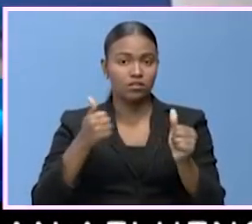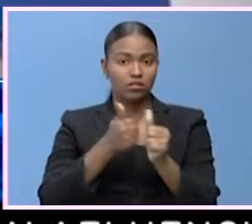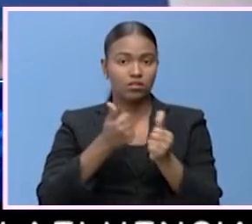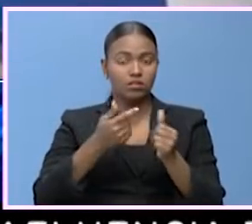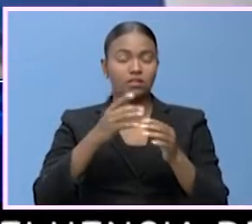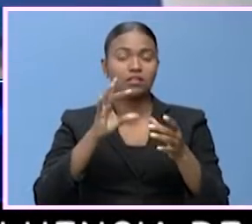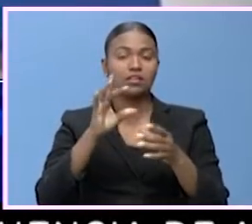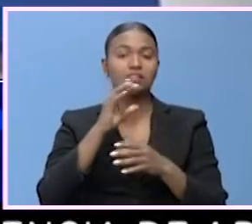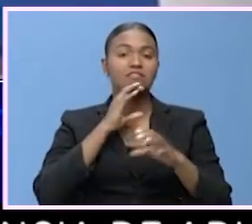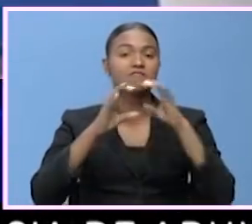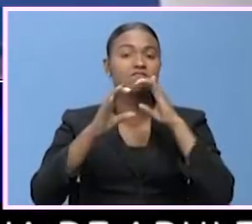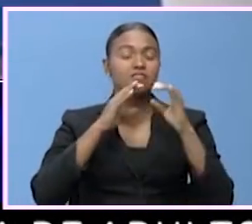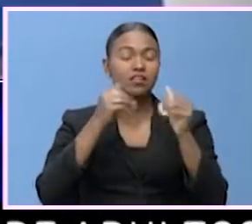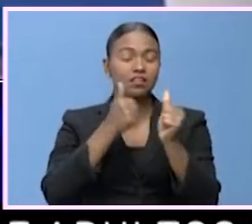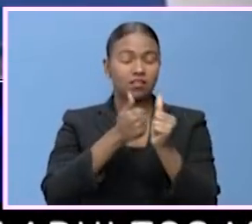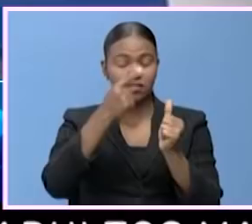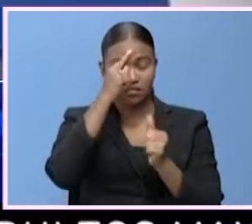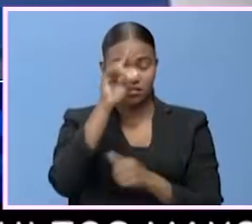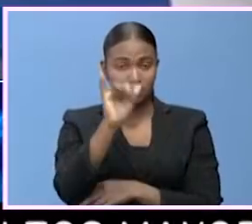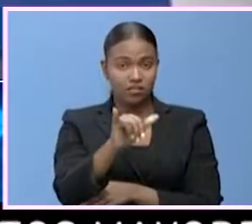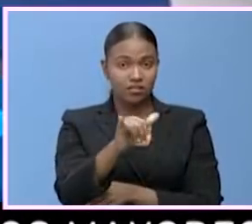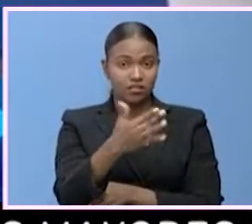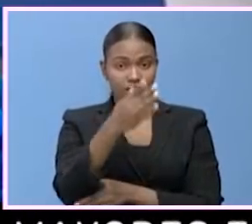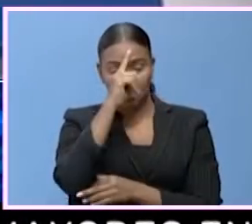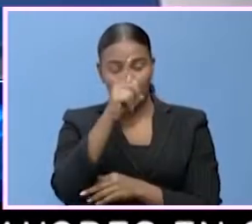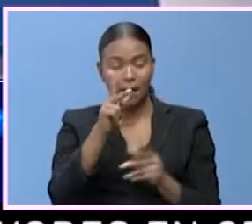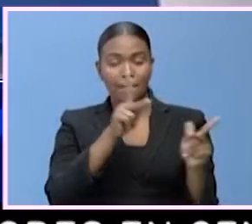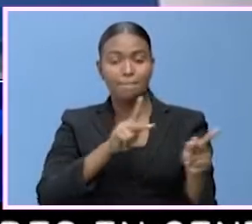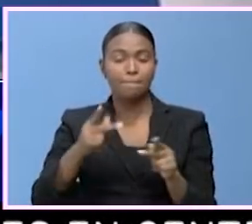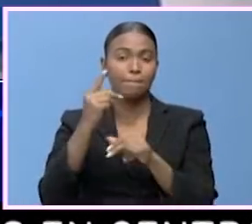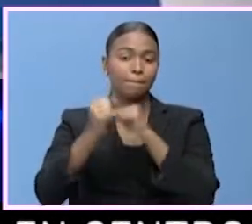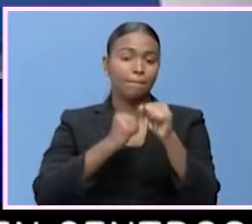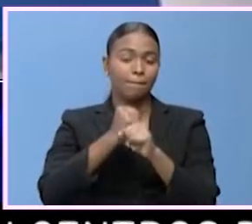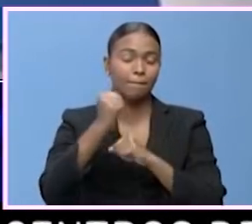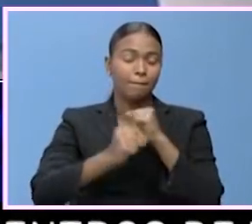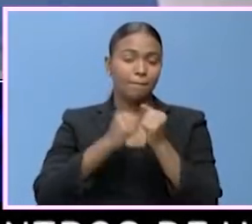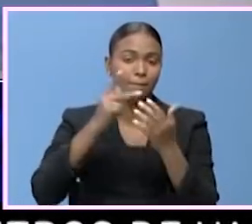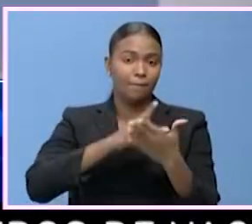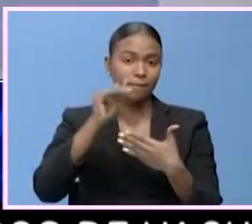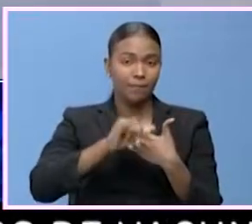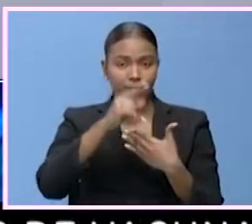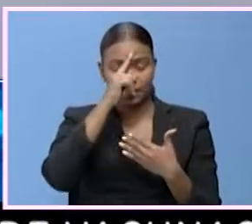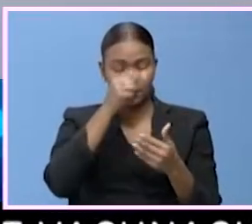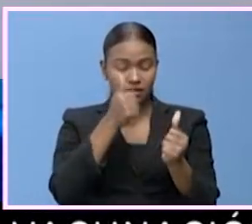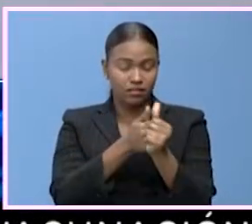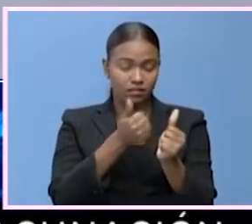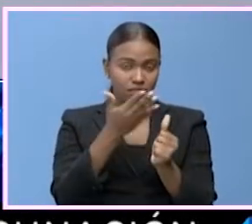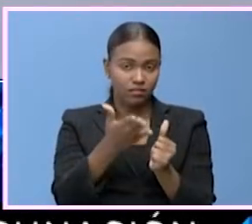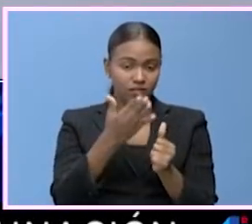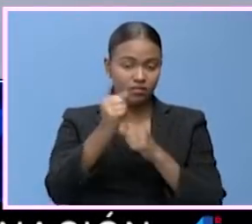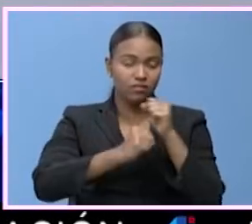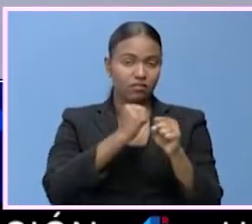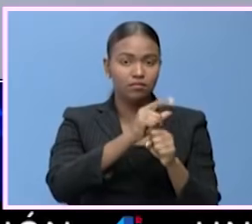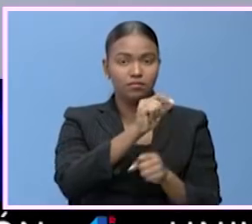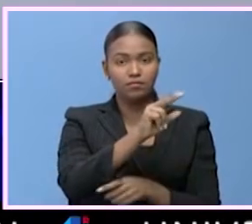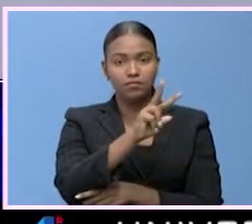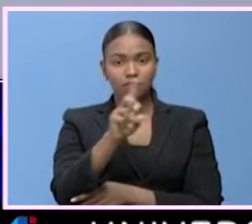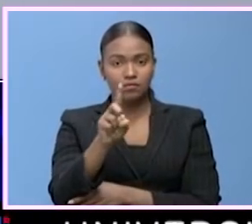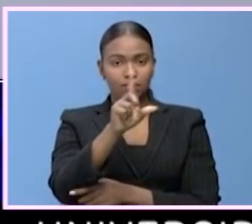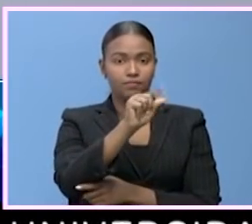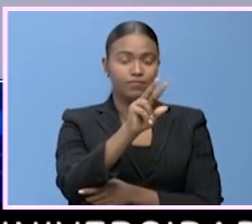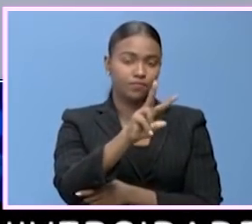las Telecomunicaciones, Indotel, aprobó el Plan Bianual de Proyectos de Desarrollo para el periodo